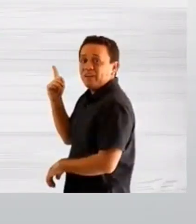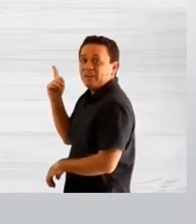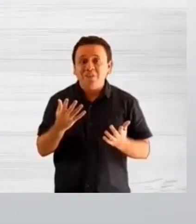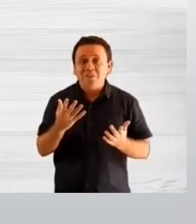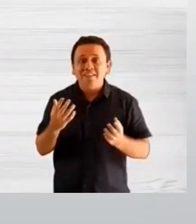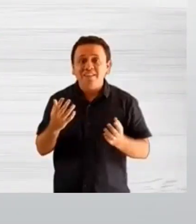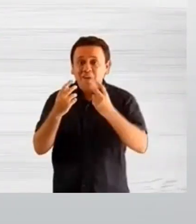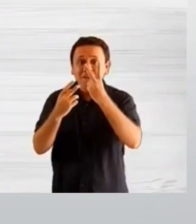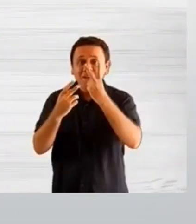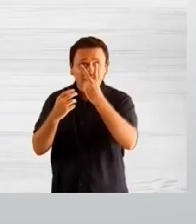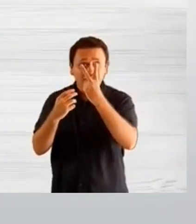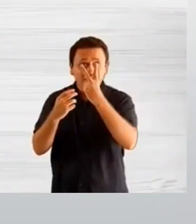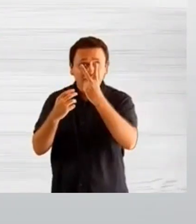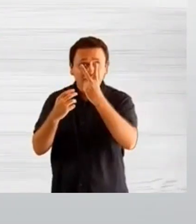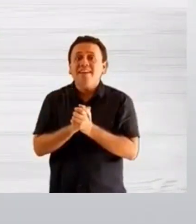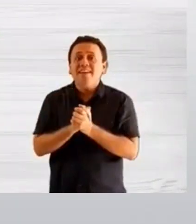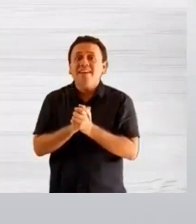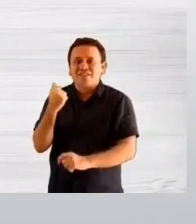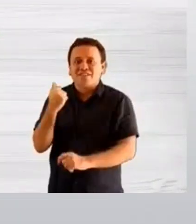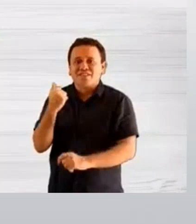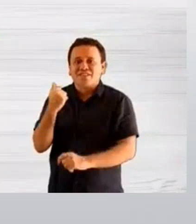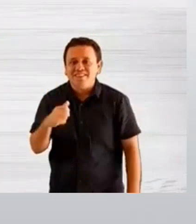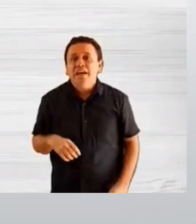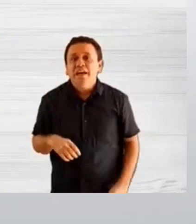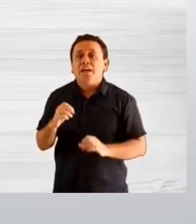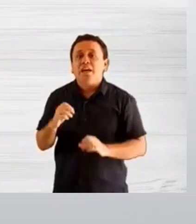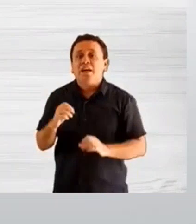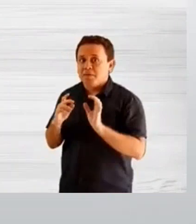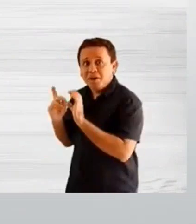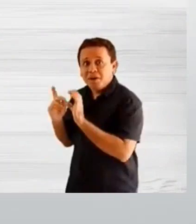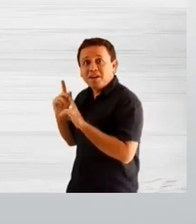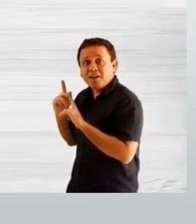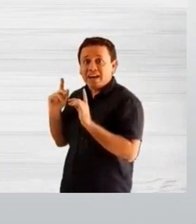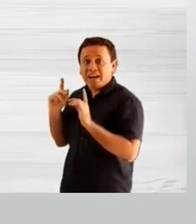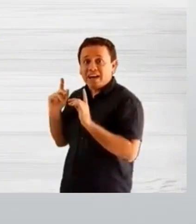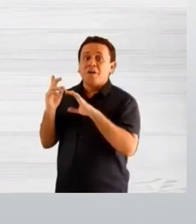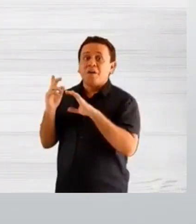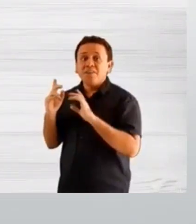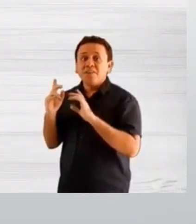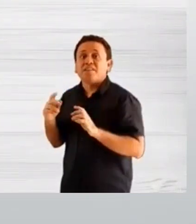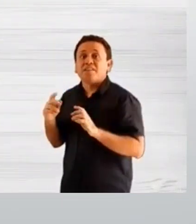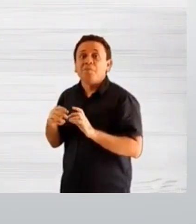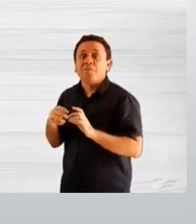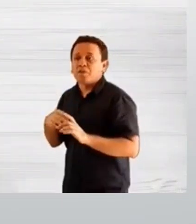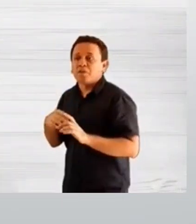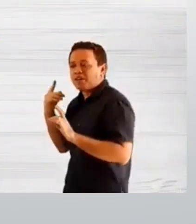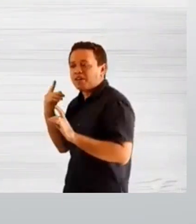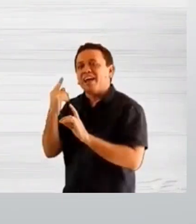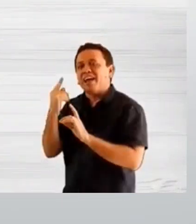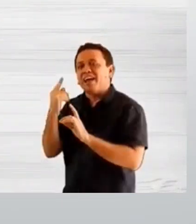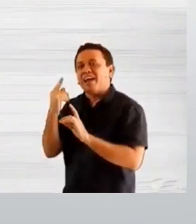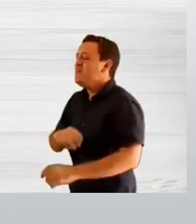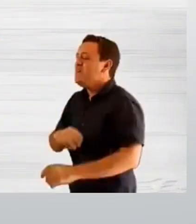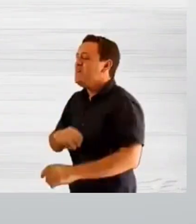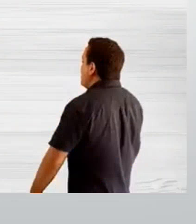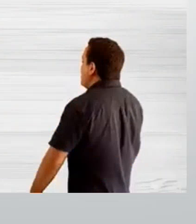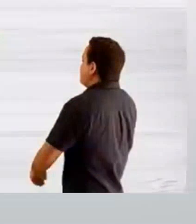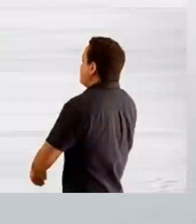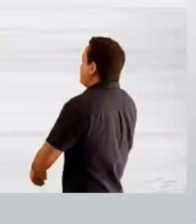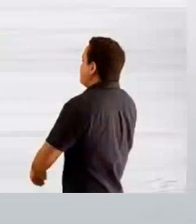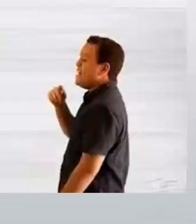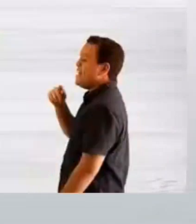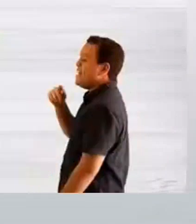con aceleración constante. No lo olvides, solamente esas dos condiciones. Y el mismo nombre nos da algunas pistas. Es movimiento rectilíneo